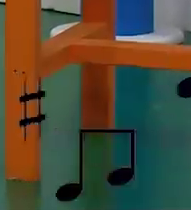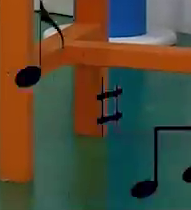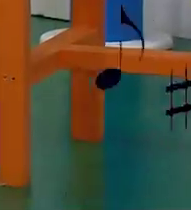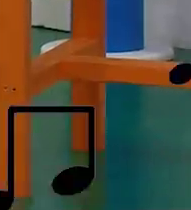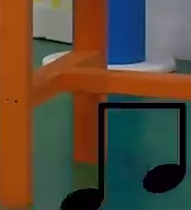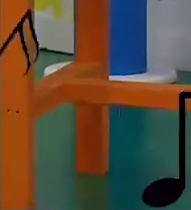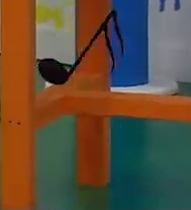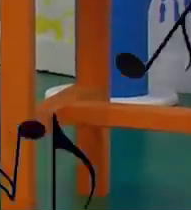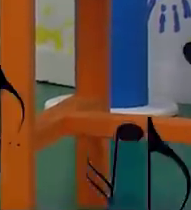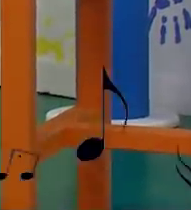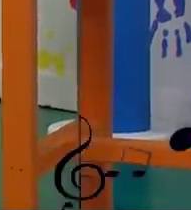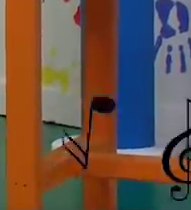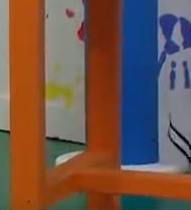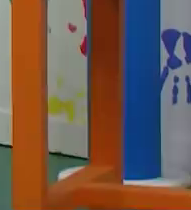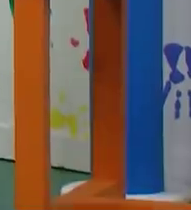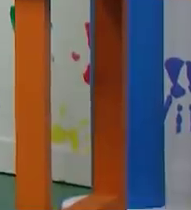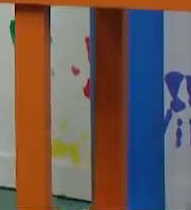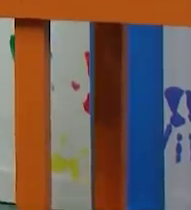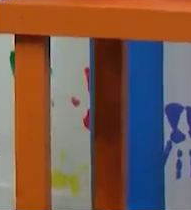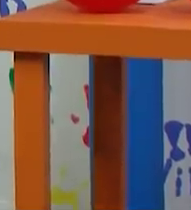Y dice así,